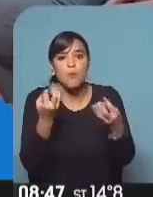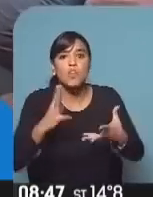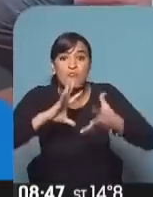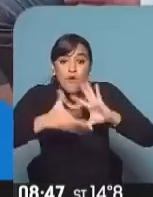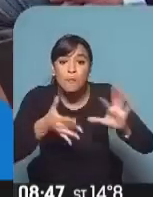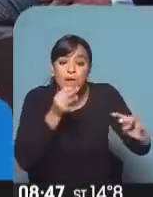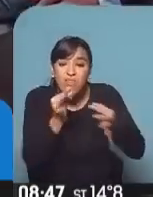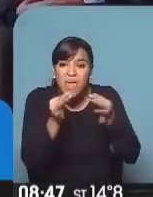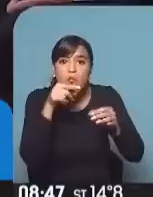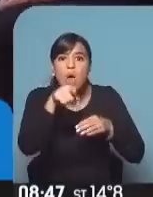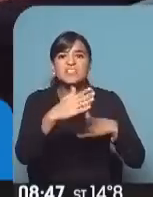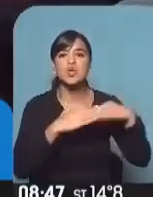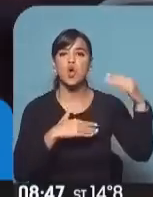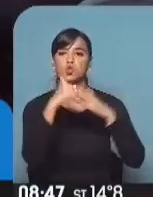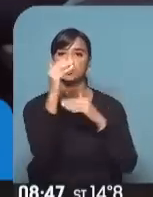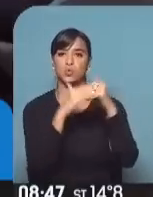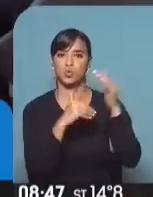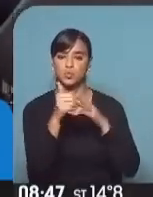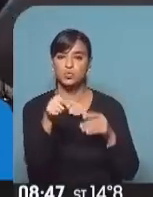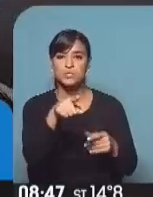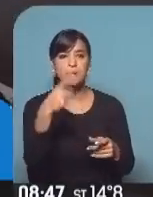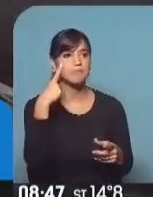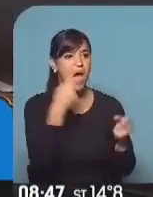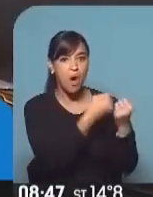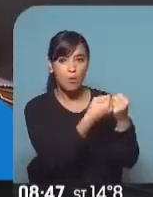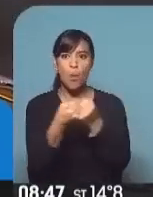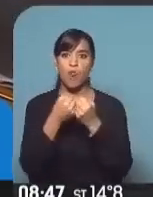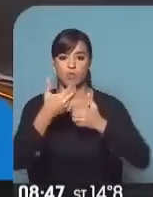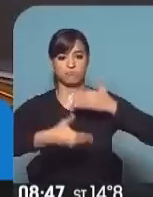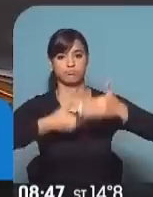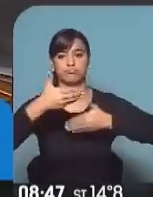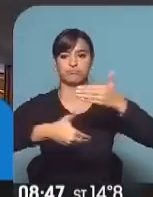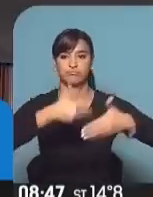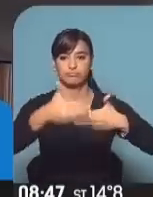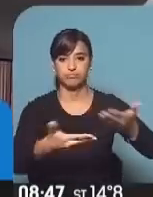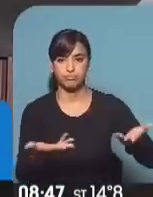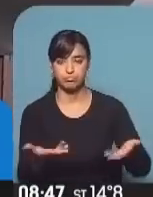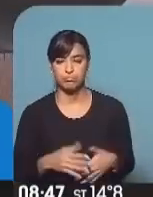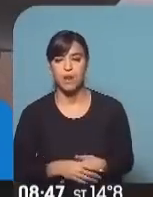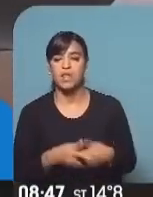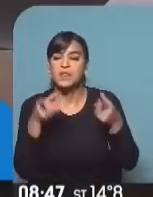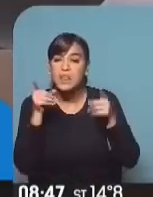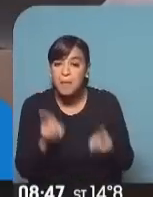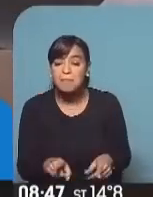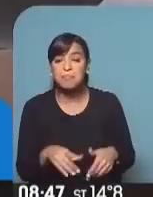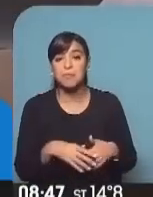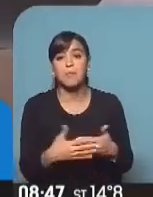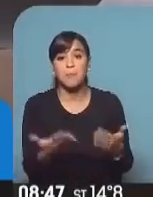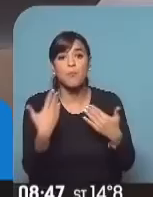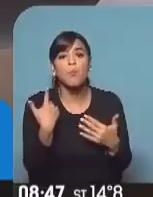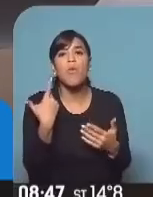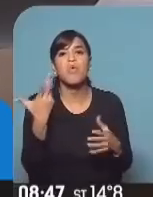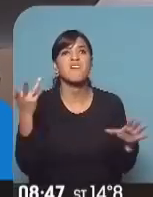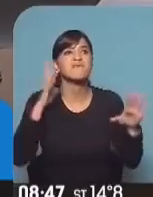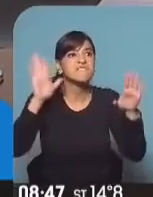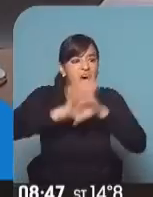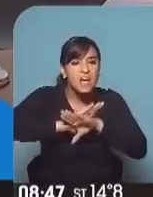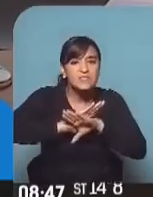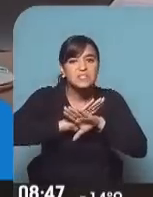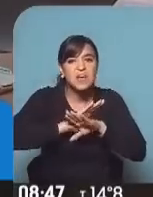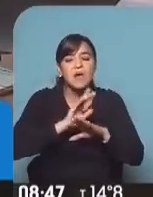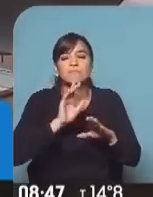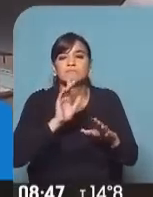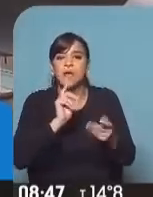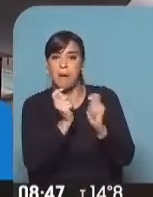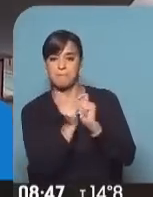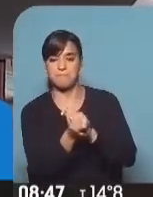diálogo se construye a través del consenso se crece y fundamentalmente también se pueden corregir errores el diputado hay